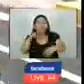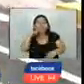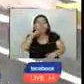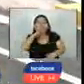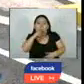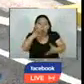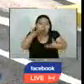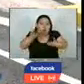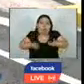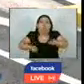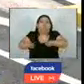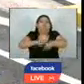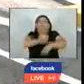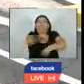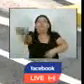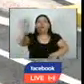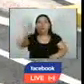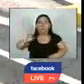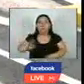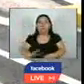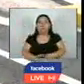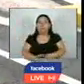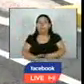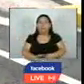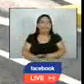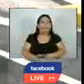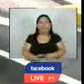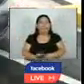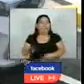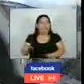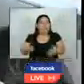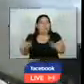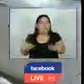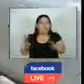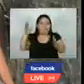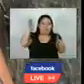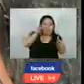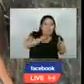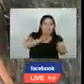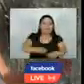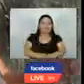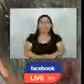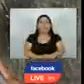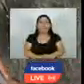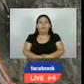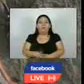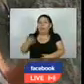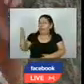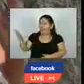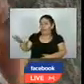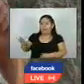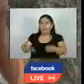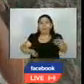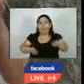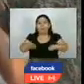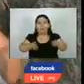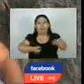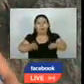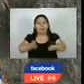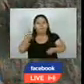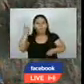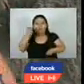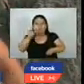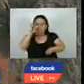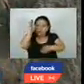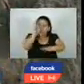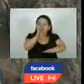quieren pasar, solamente cruzan. Entonces no es como que hay un respeto al peatón. Entiendo porque hay vehículos que no